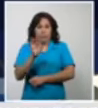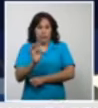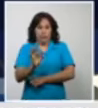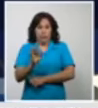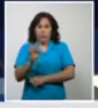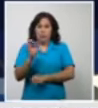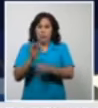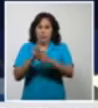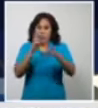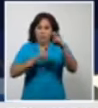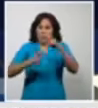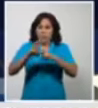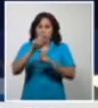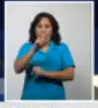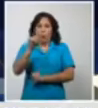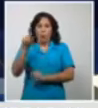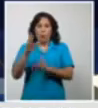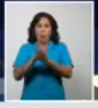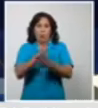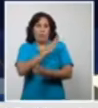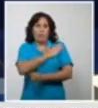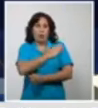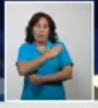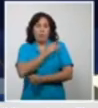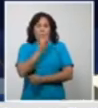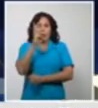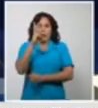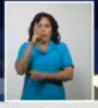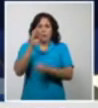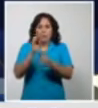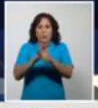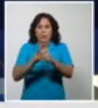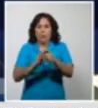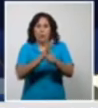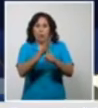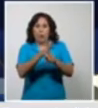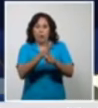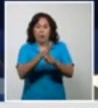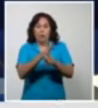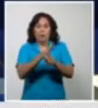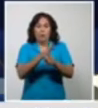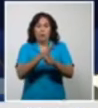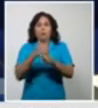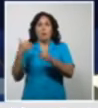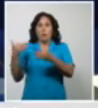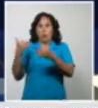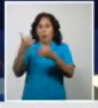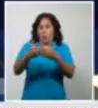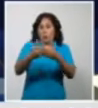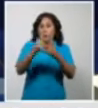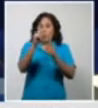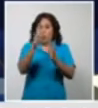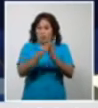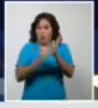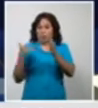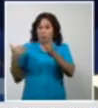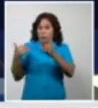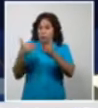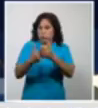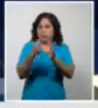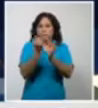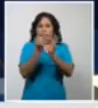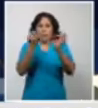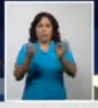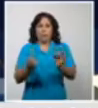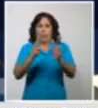el día 11 de marzo fueron los 3 primeros casos. Bueno, pues en toda esta evolución, pues se han confirmado un